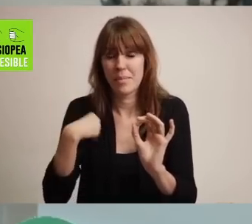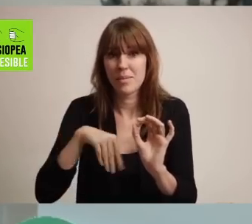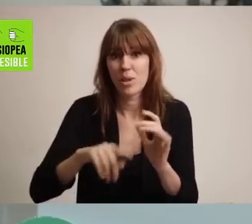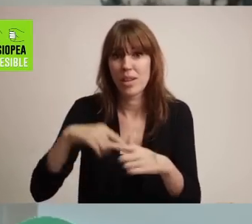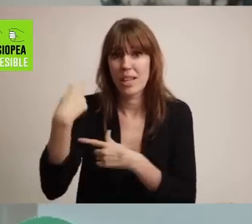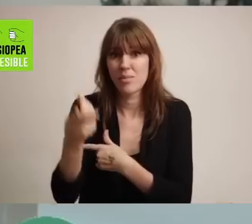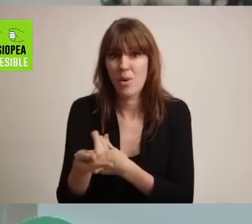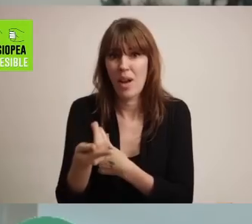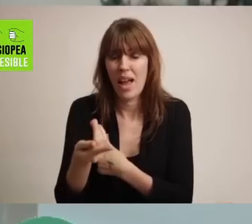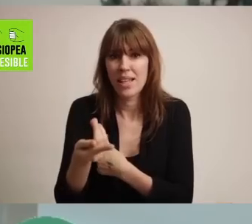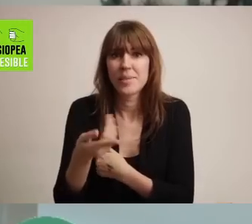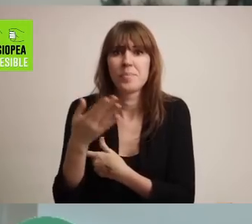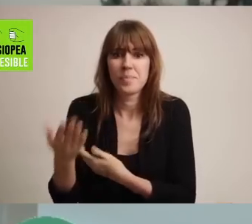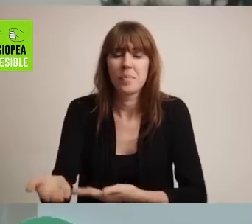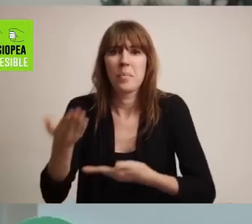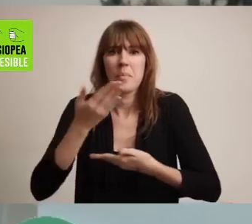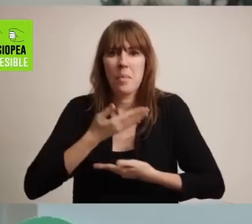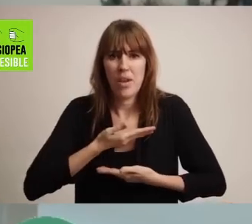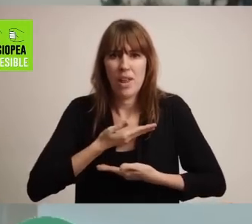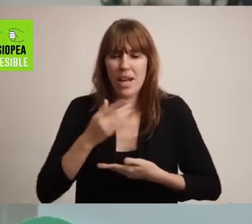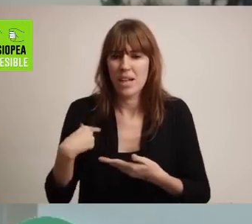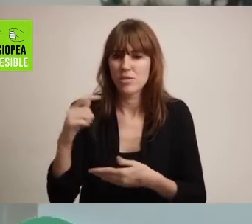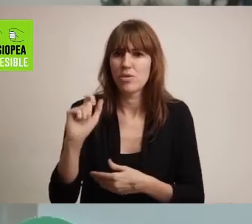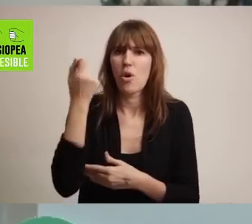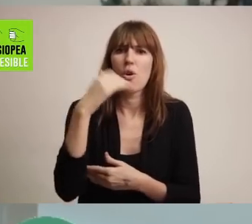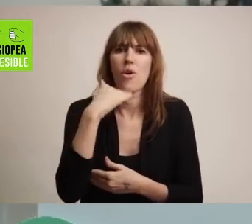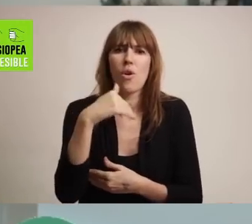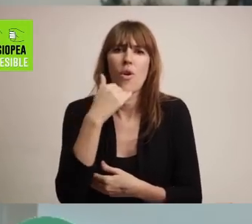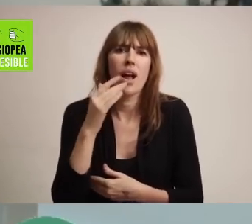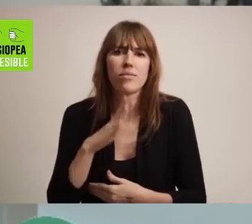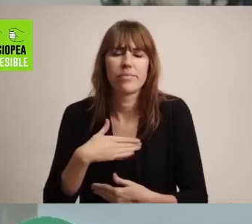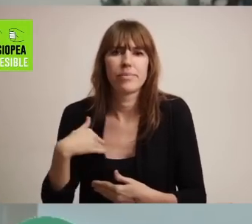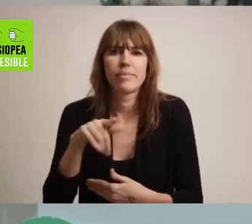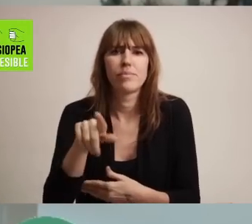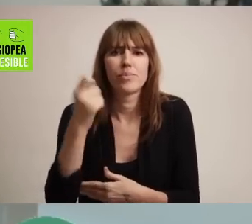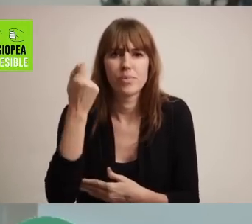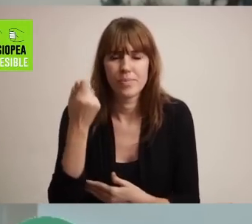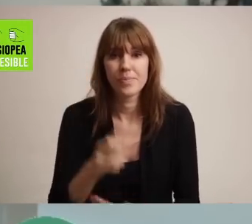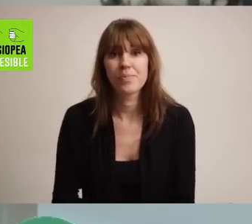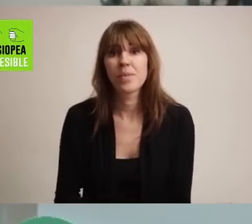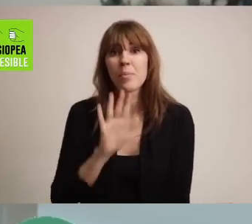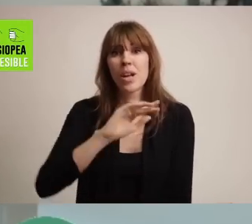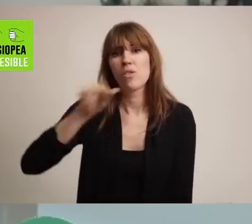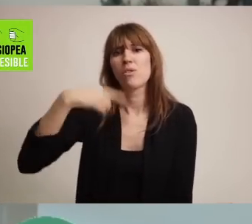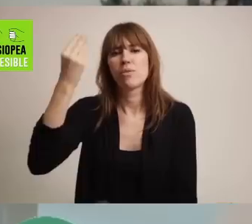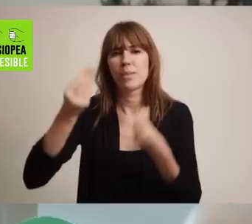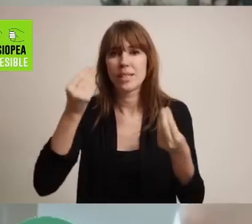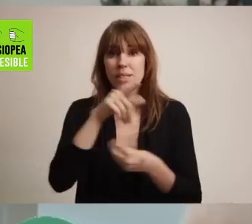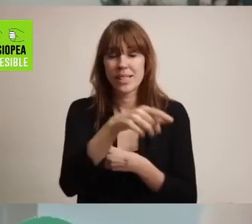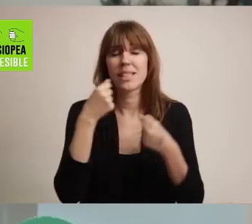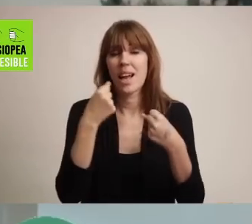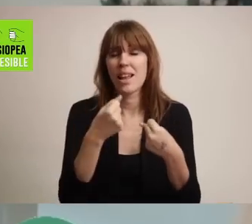a hacer el trabajo que queramos hacer. Pero claro, pensamos siempre que esa energía tiene que proceder